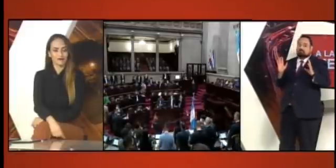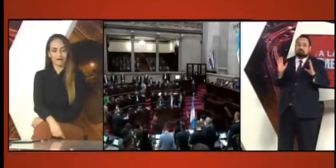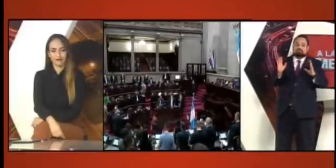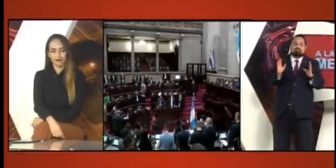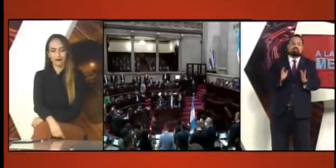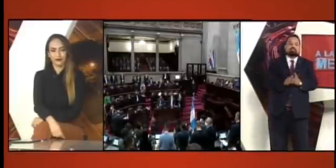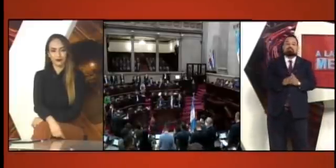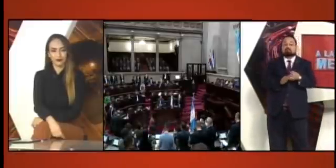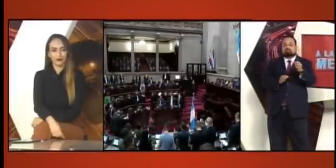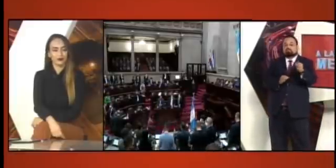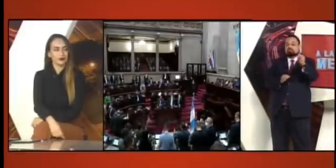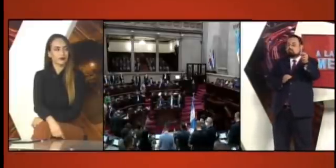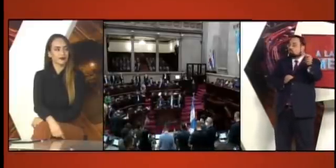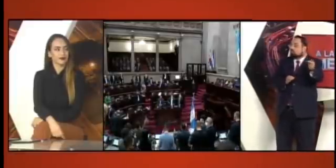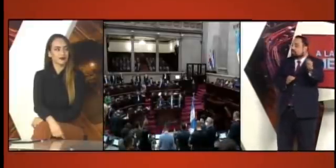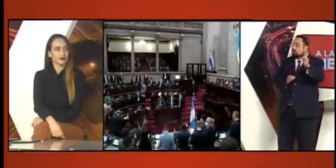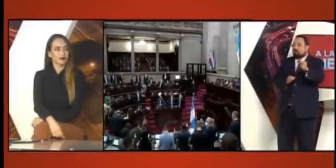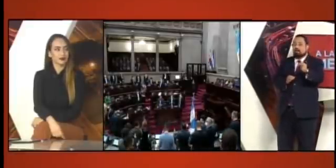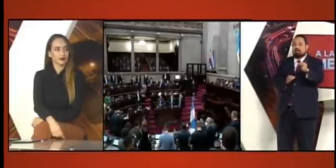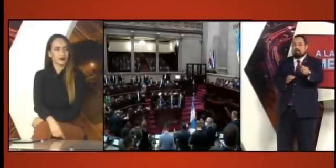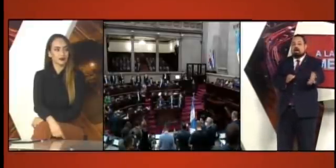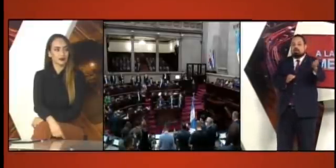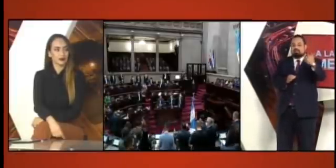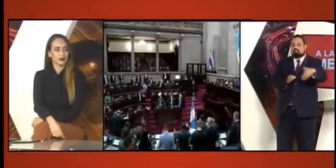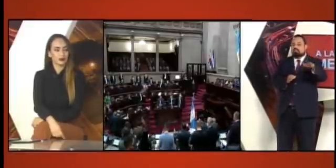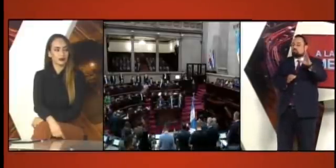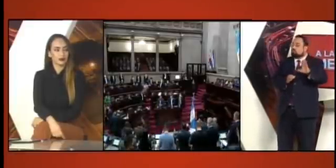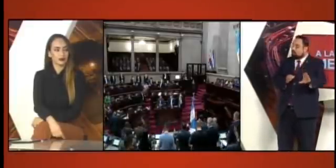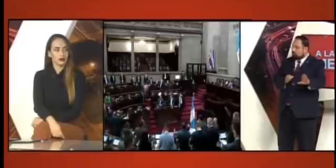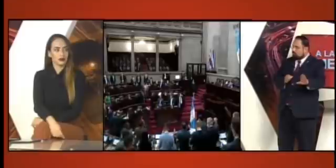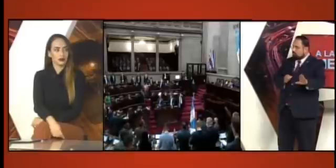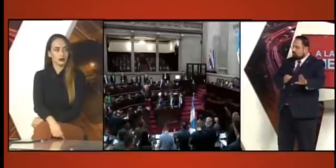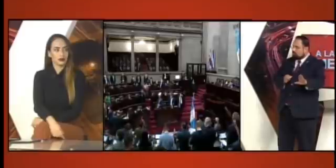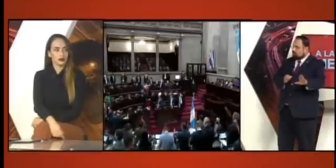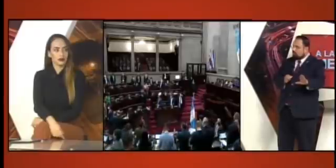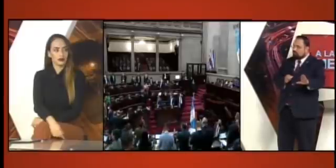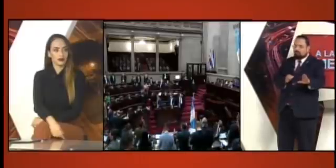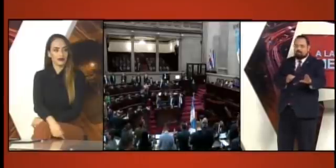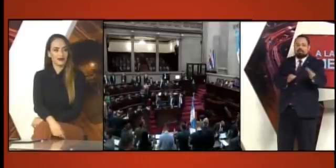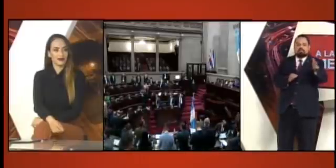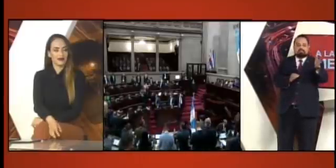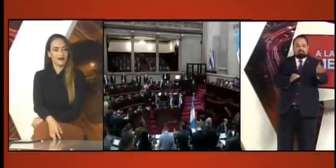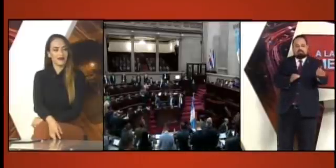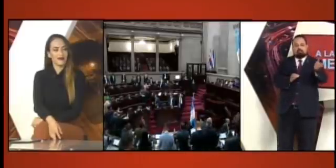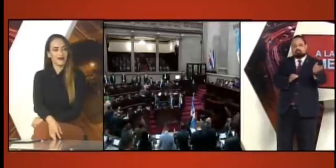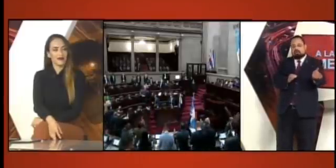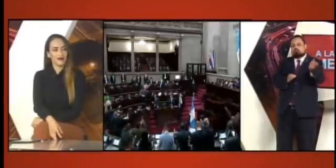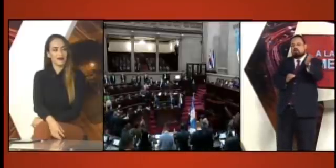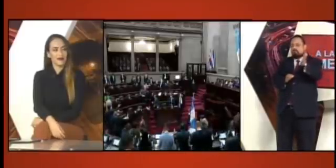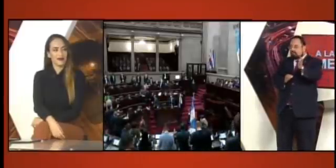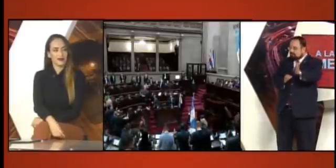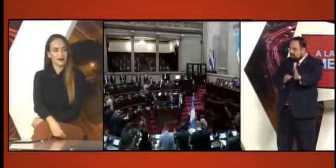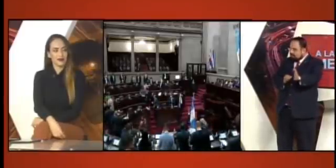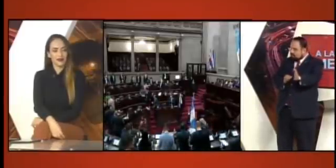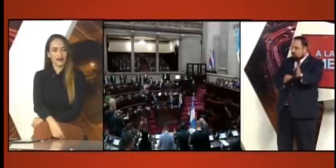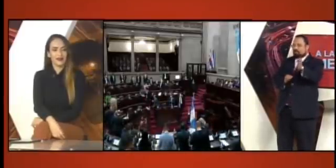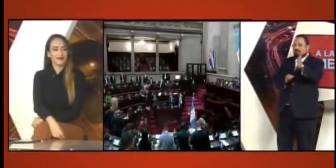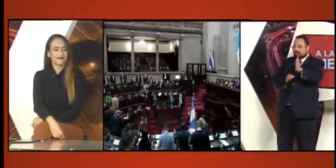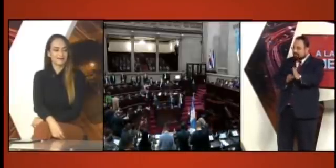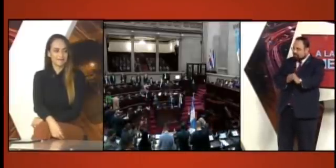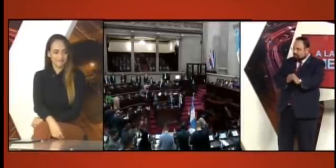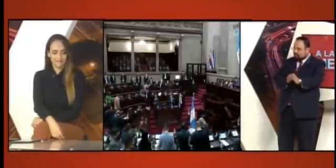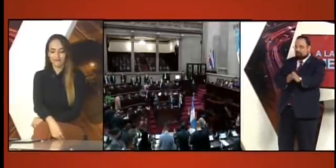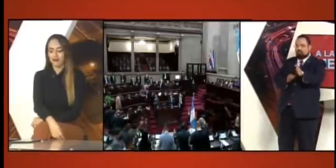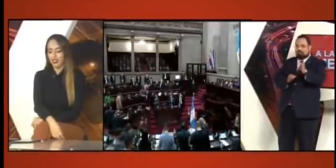aquí pasan cosas que parecen inverosímiles en lo jurídico legal ahora están discutiendo en el congreso de la república si tienen que votar una vez más durante